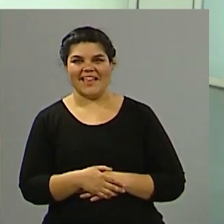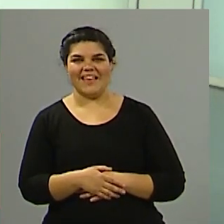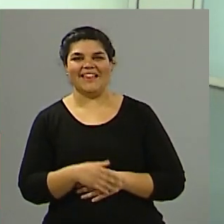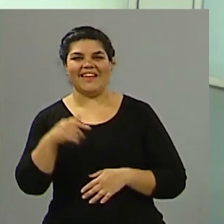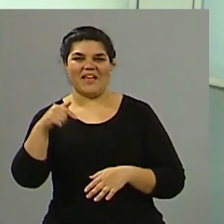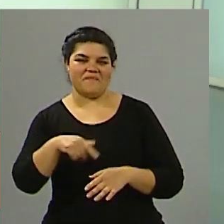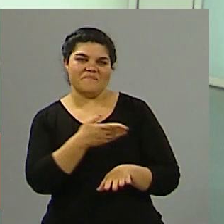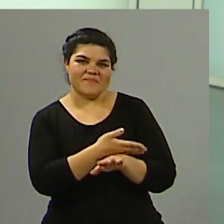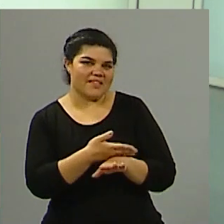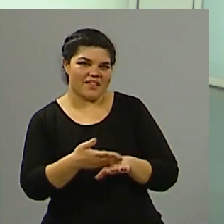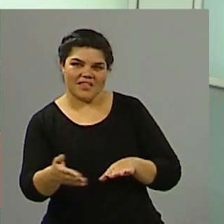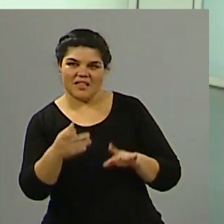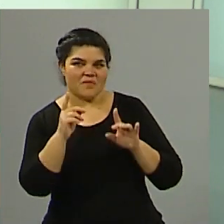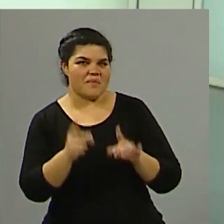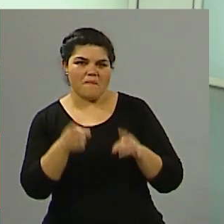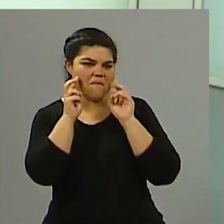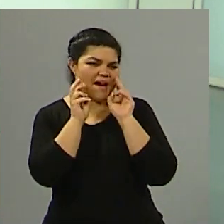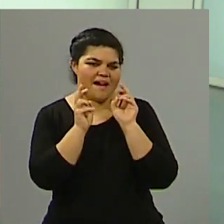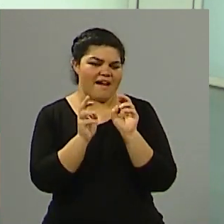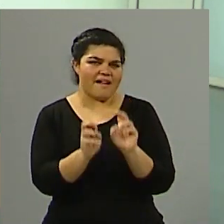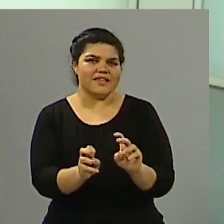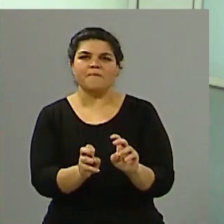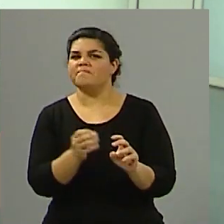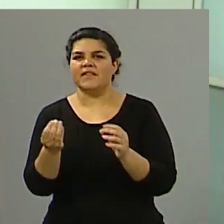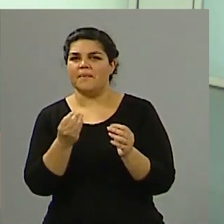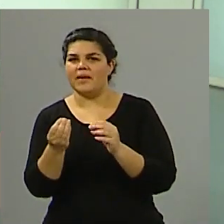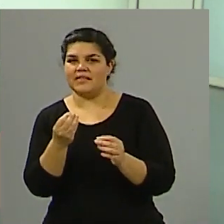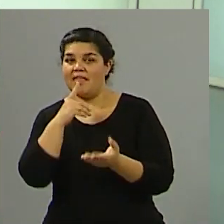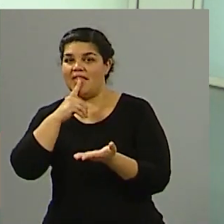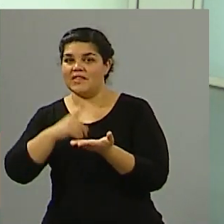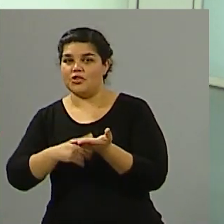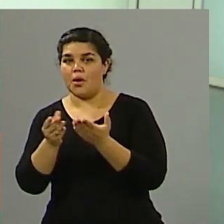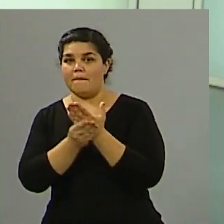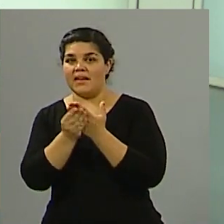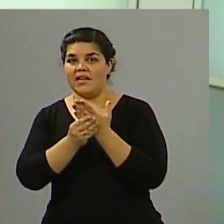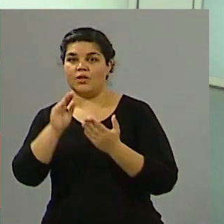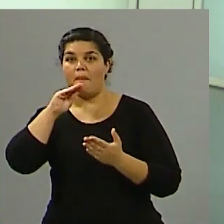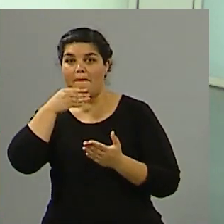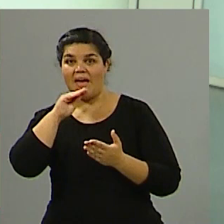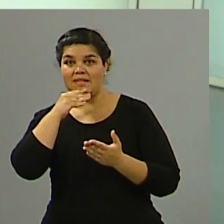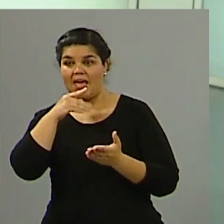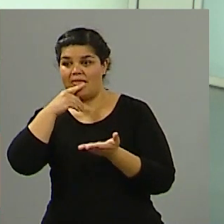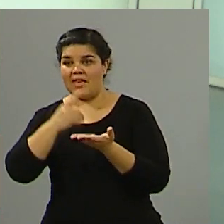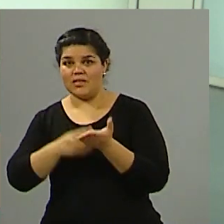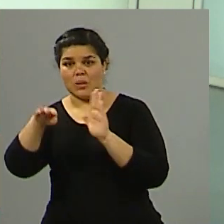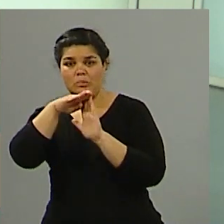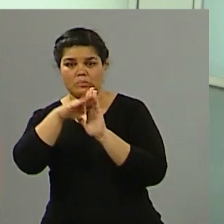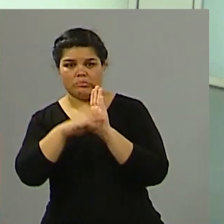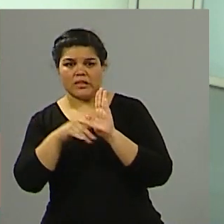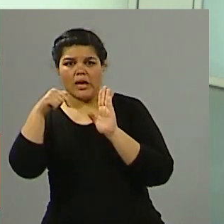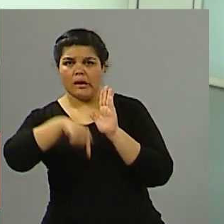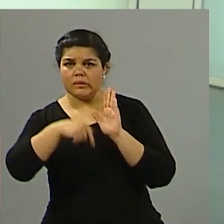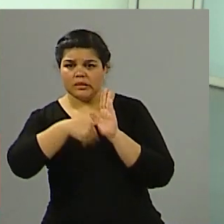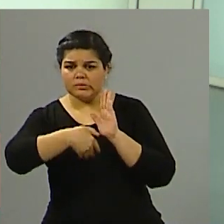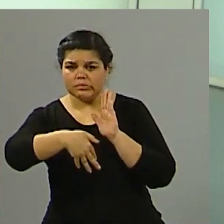Bueno, siguen analizando, ¿no?, las medidas del ministro de Economía, Sergio Massa, que además es candidato a presidente. Decimos siguen